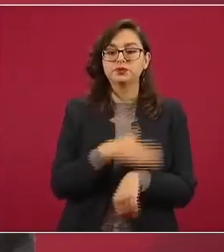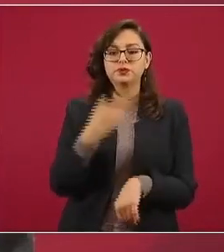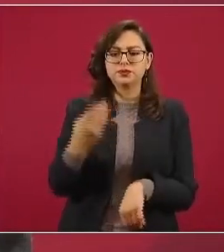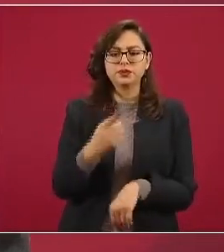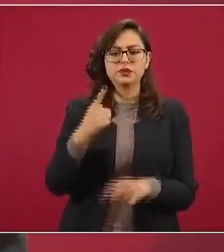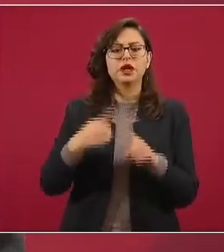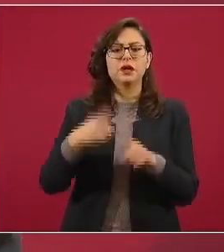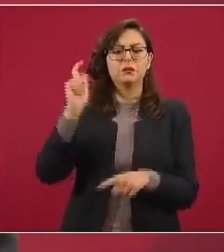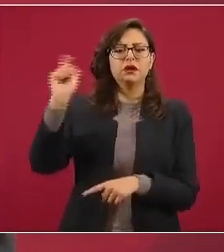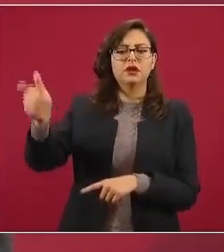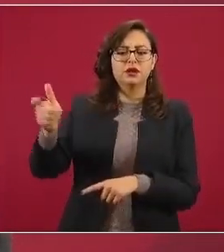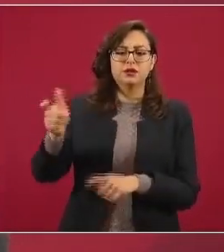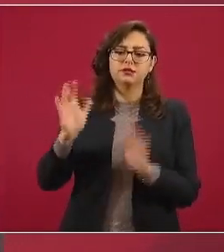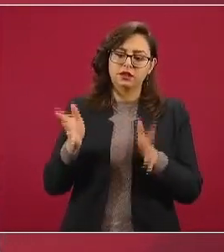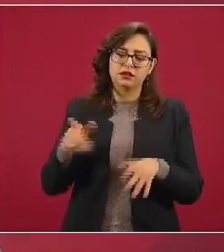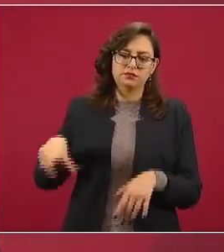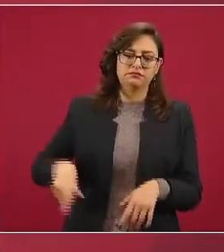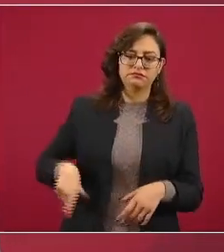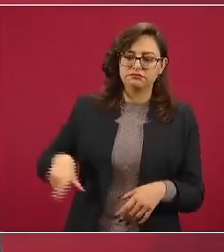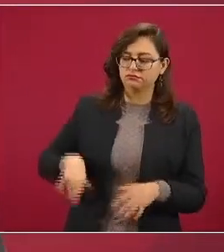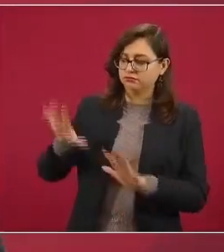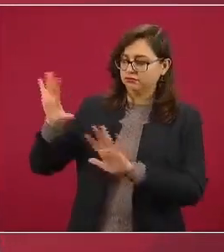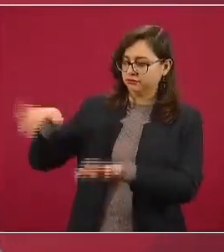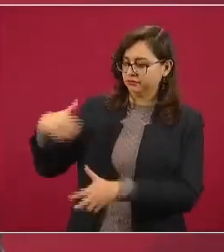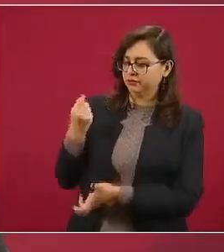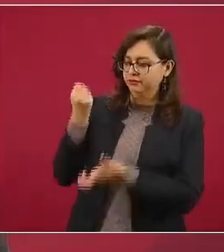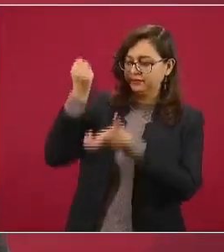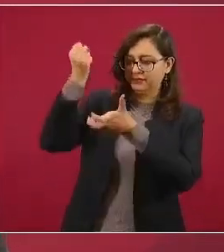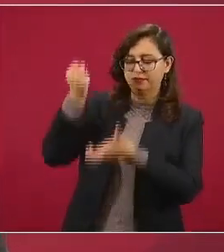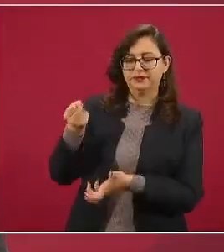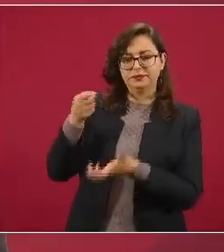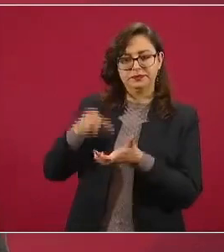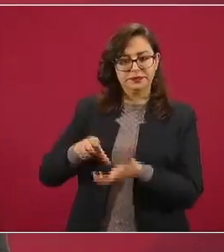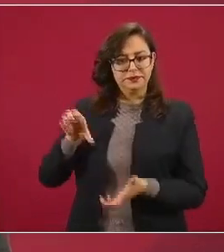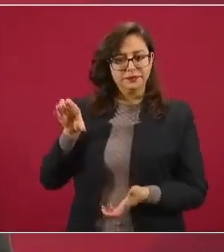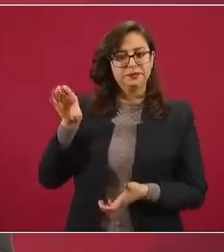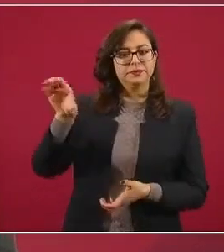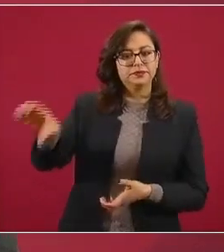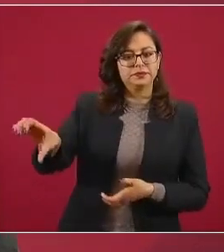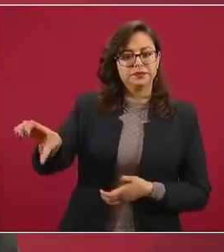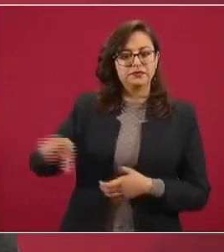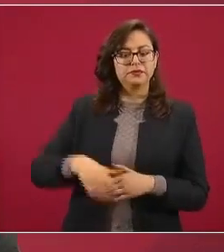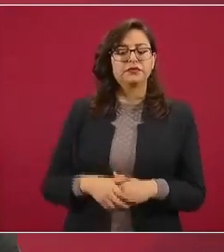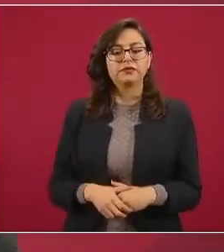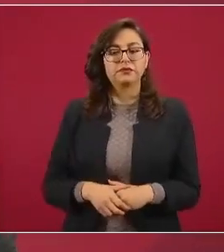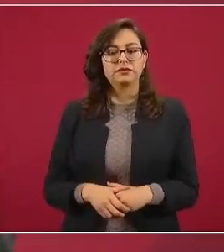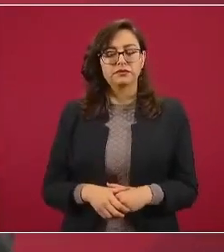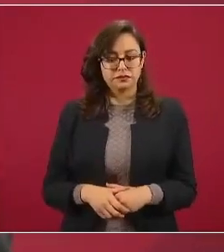público, es el recurso que se tiene,